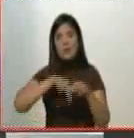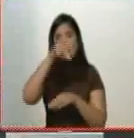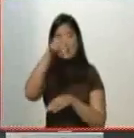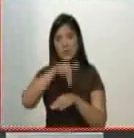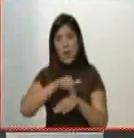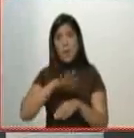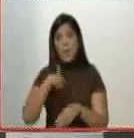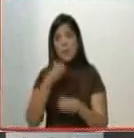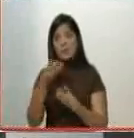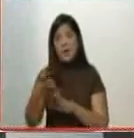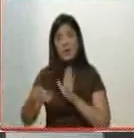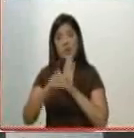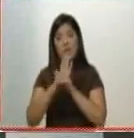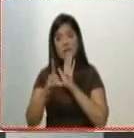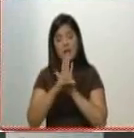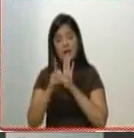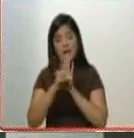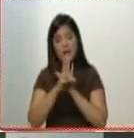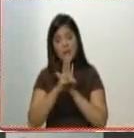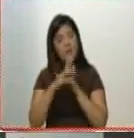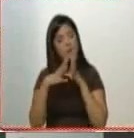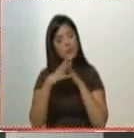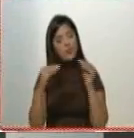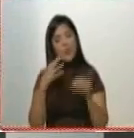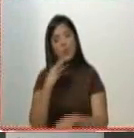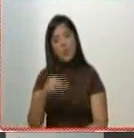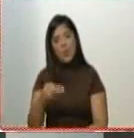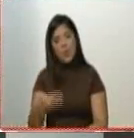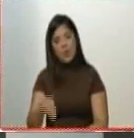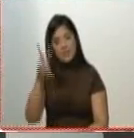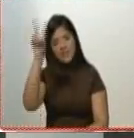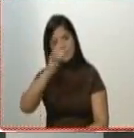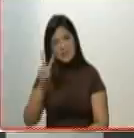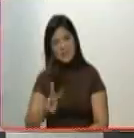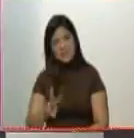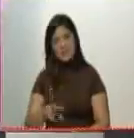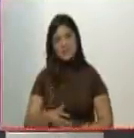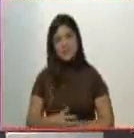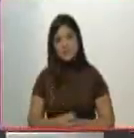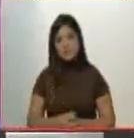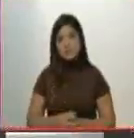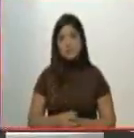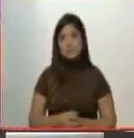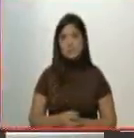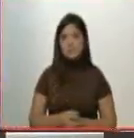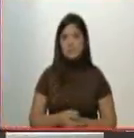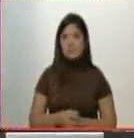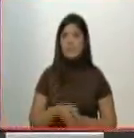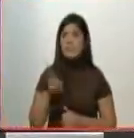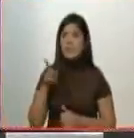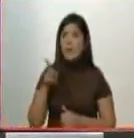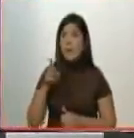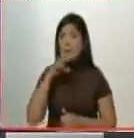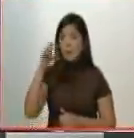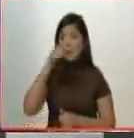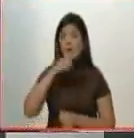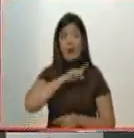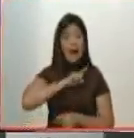reivindicar los derechos de los jóvenes atletas de nuestro país. Él decía que su orden había sido muy clara y